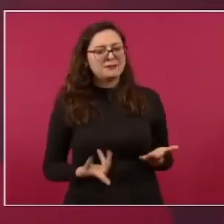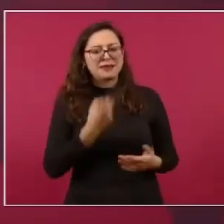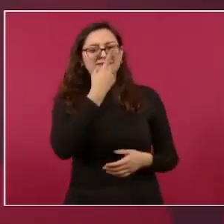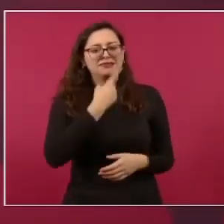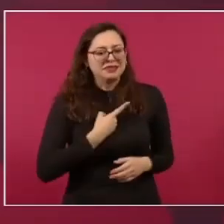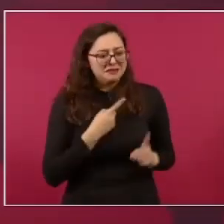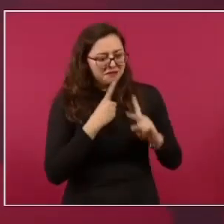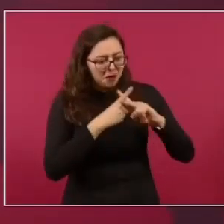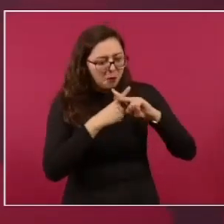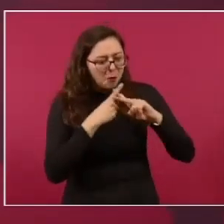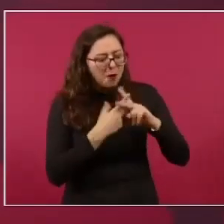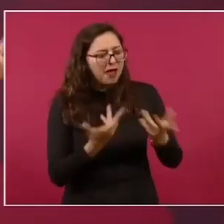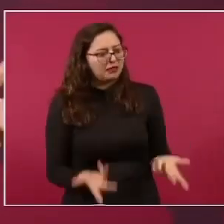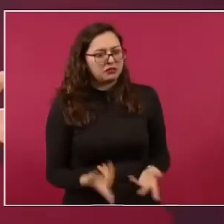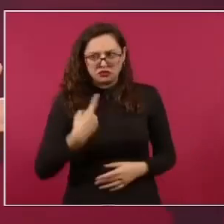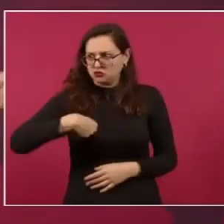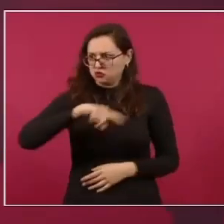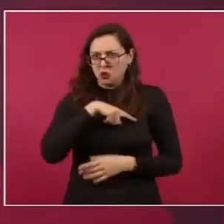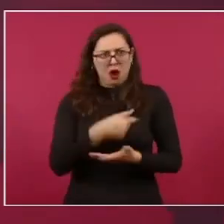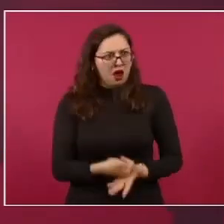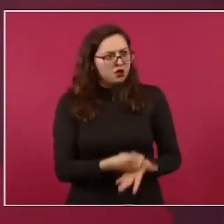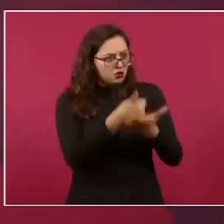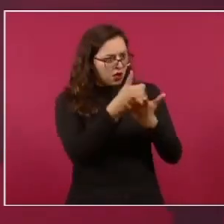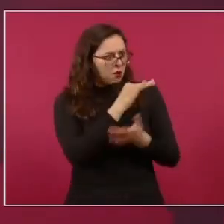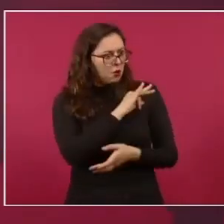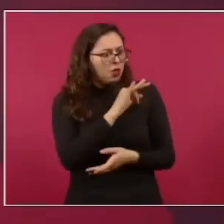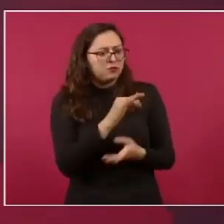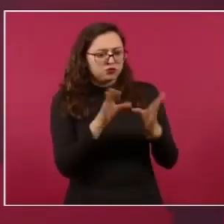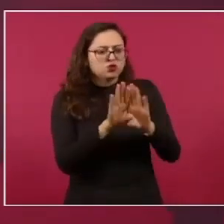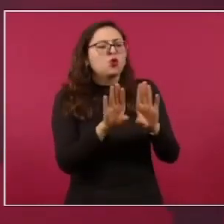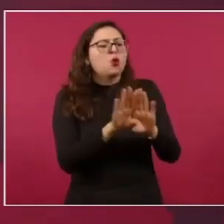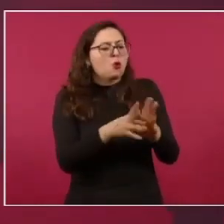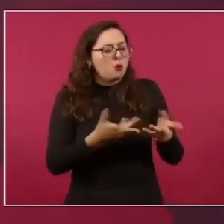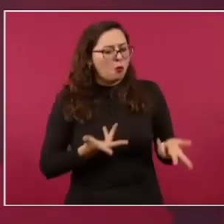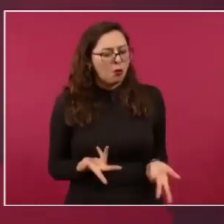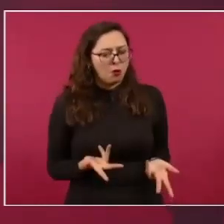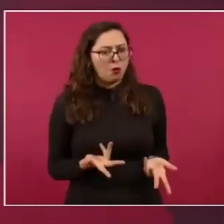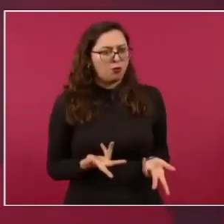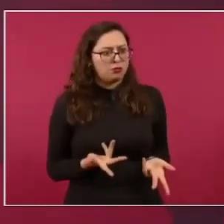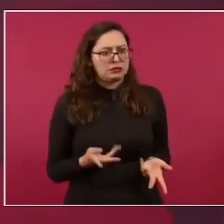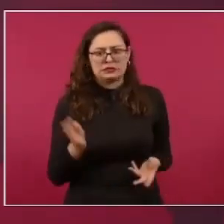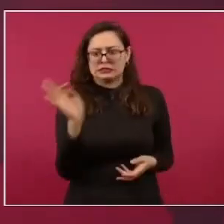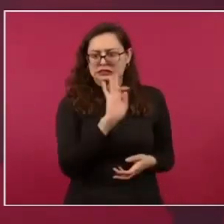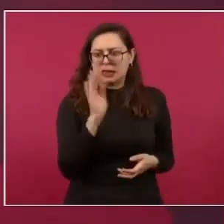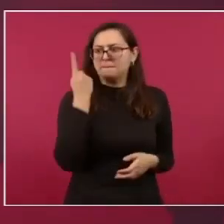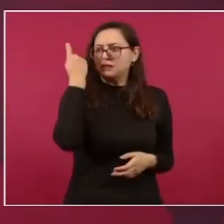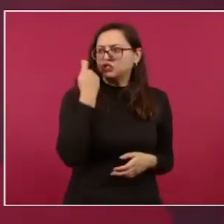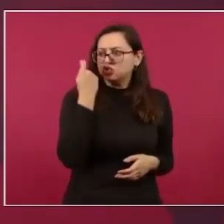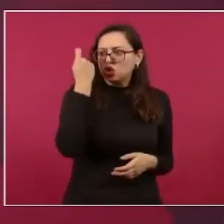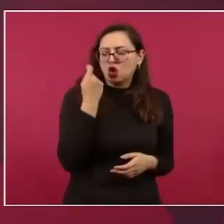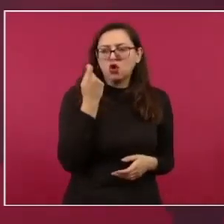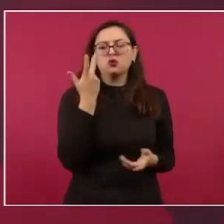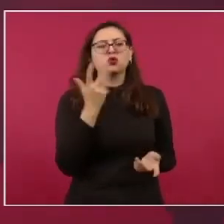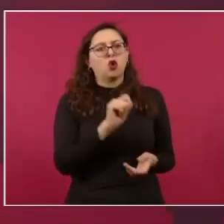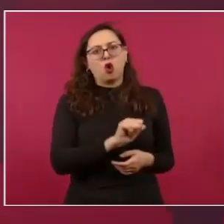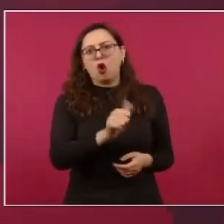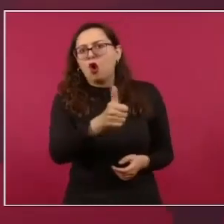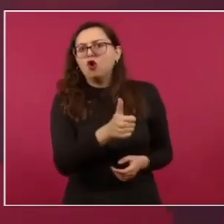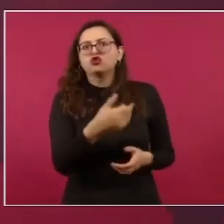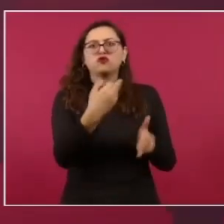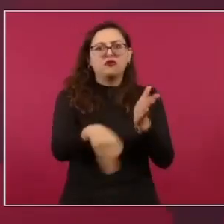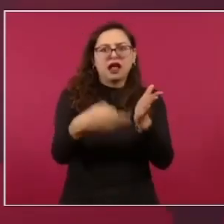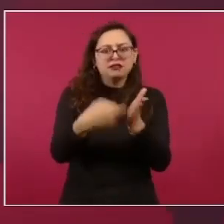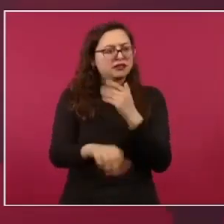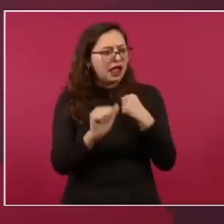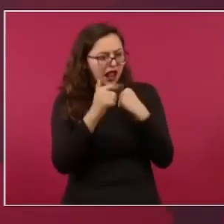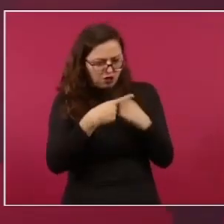¿Cómo podemos también ayudar no solamente en el sistema de pensiones, sino en otras áreas para poder fortalecer a la